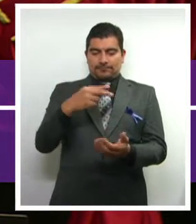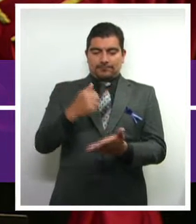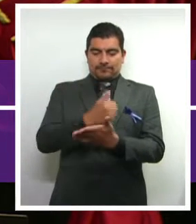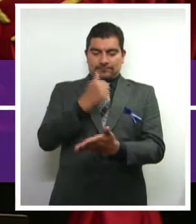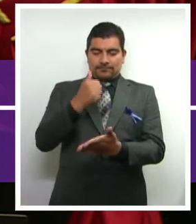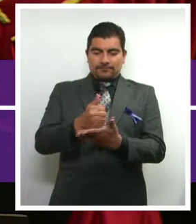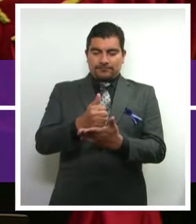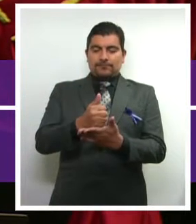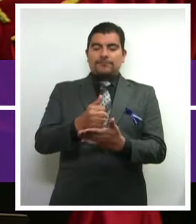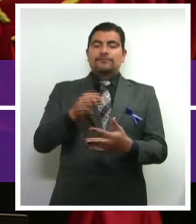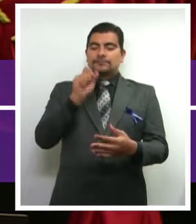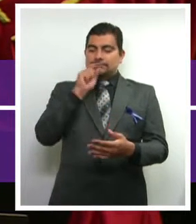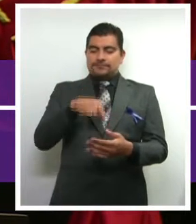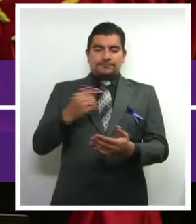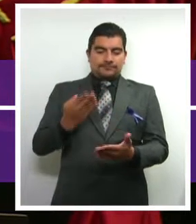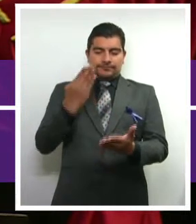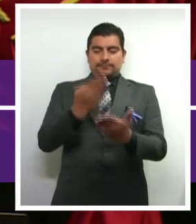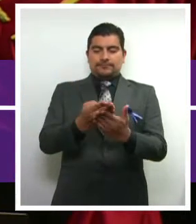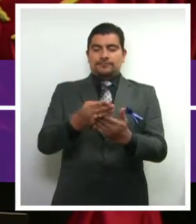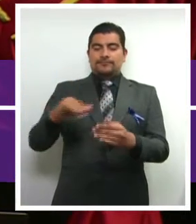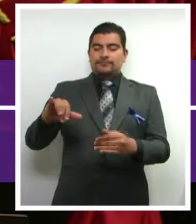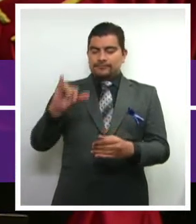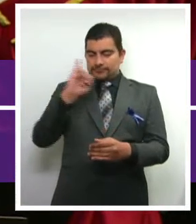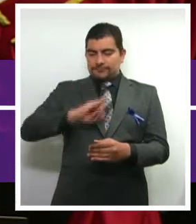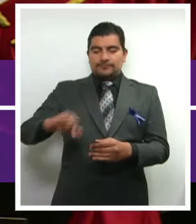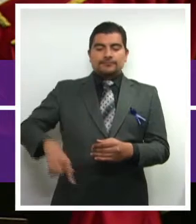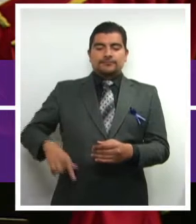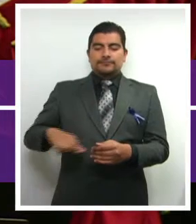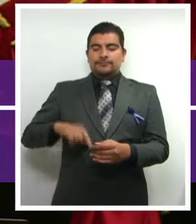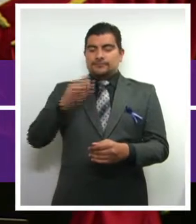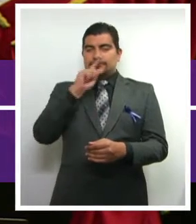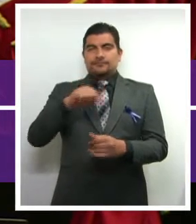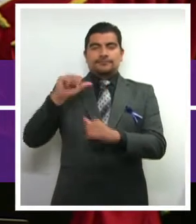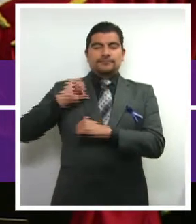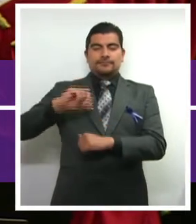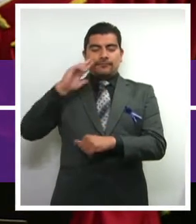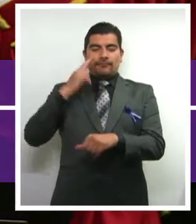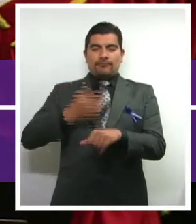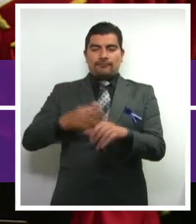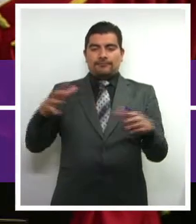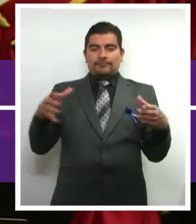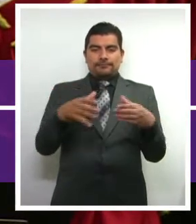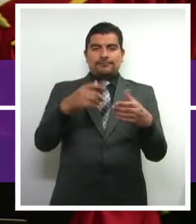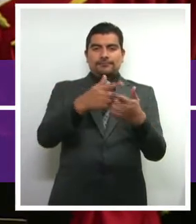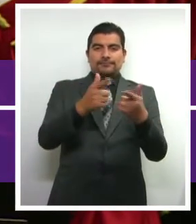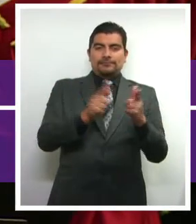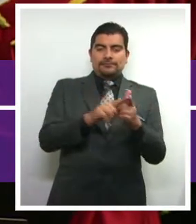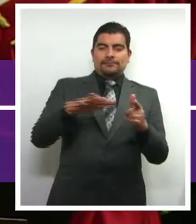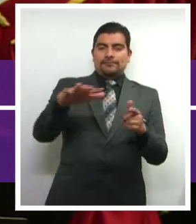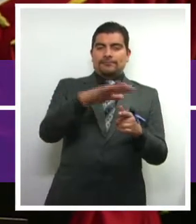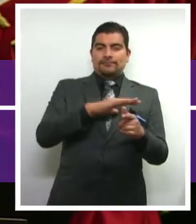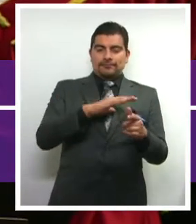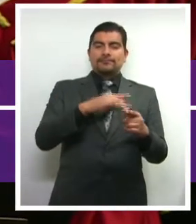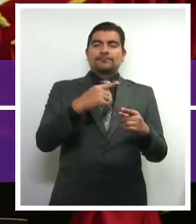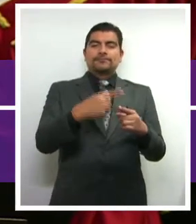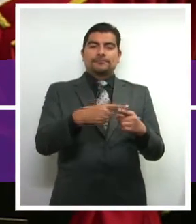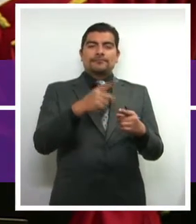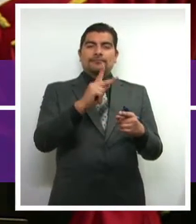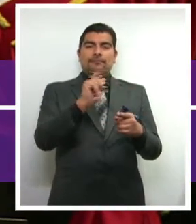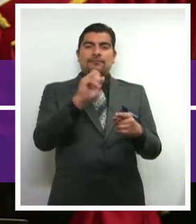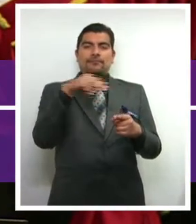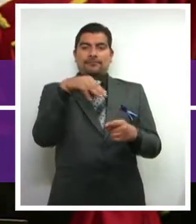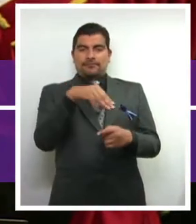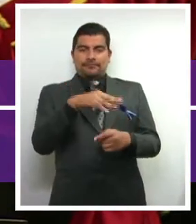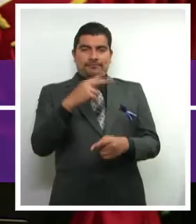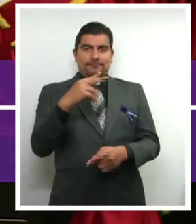México, propuesta por el jefe de gobierno a cargo de los constituyentes integrados del Grupo Parlamentario del Partido Verde